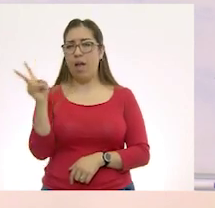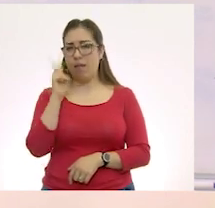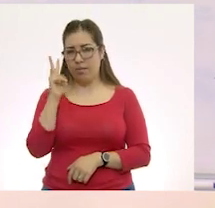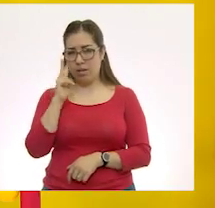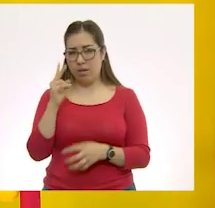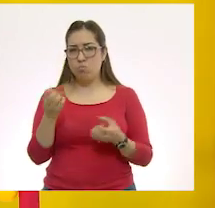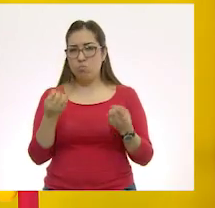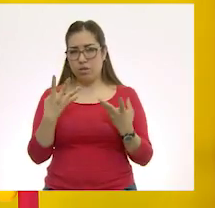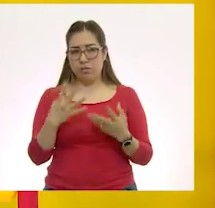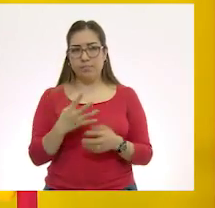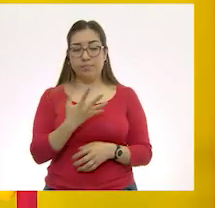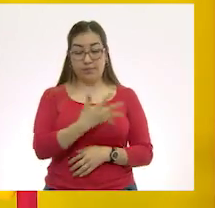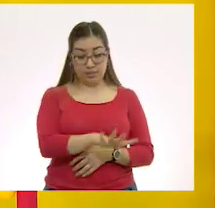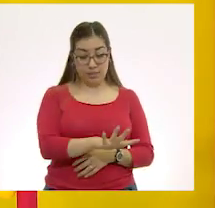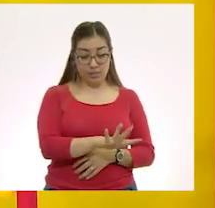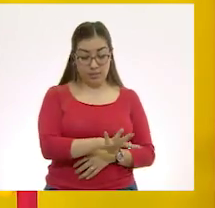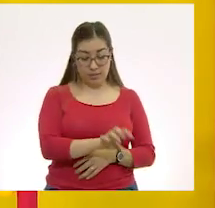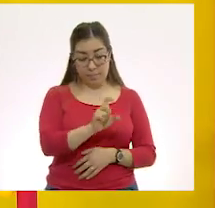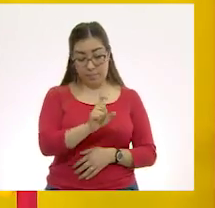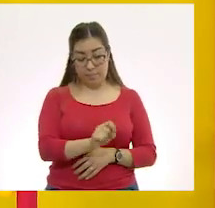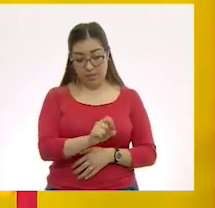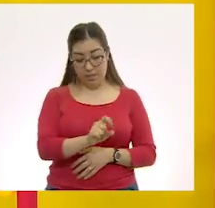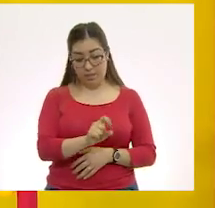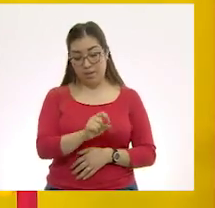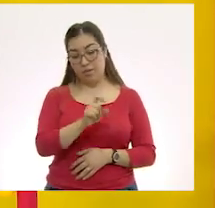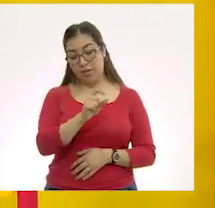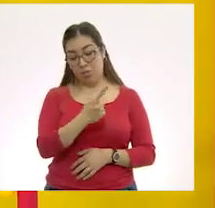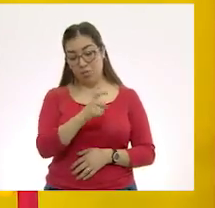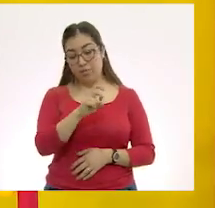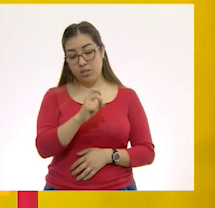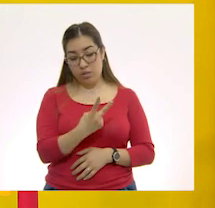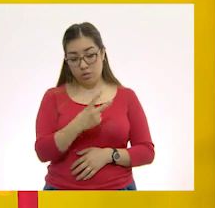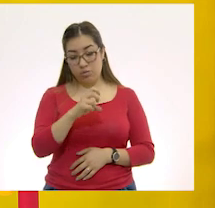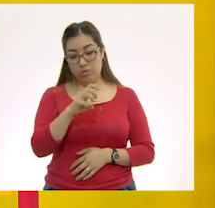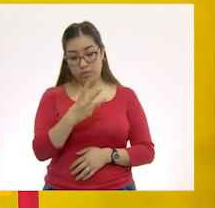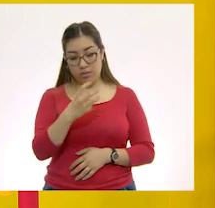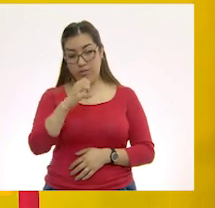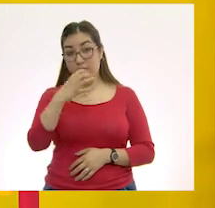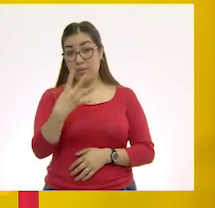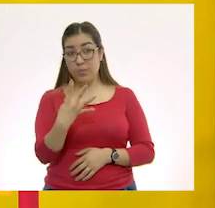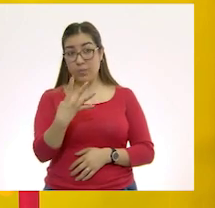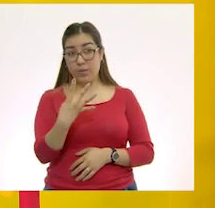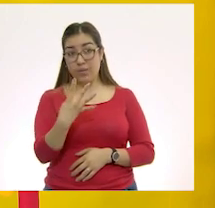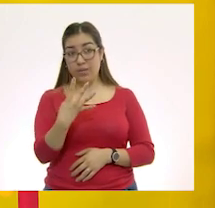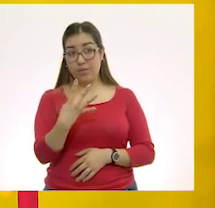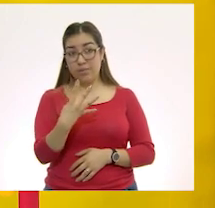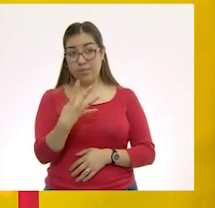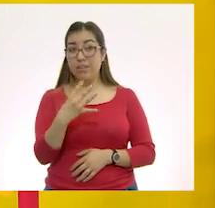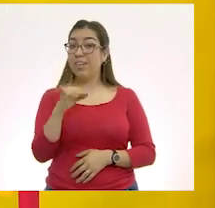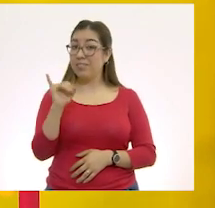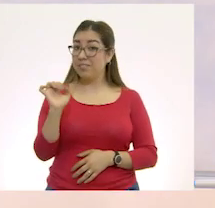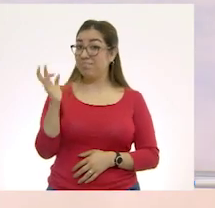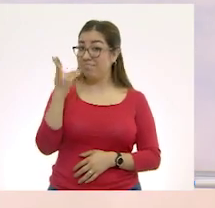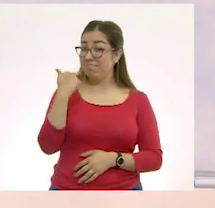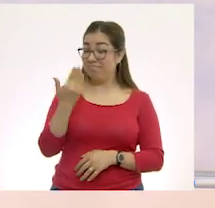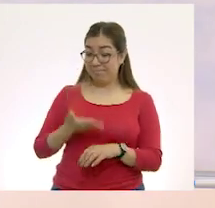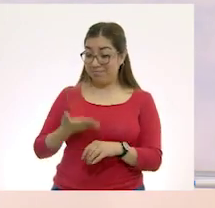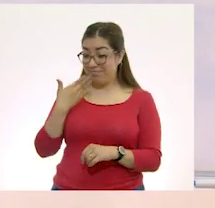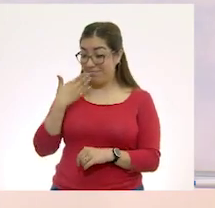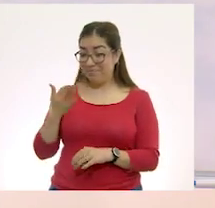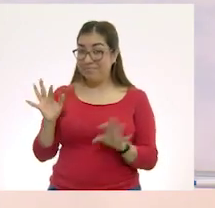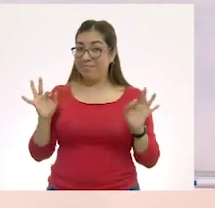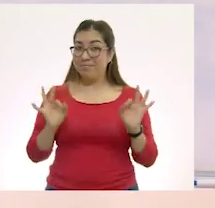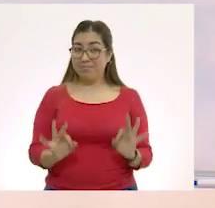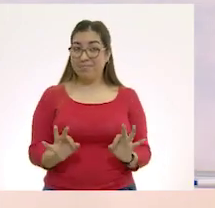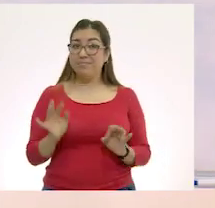contar a ver 10 20 21 22 23 24 web muestra